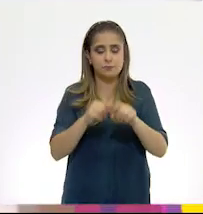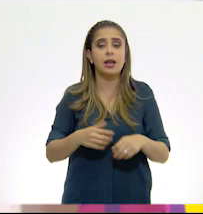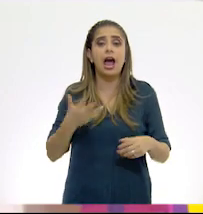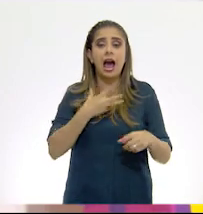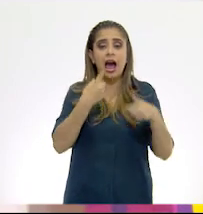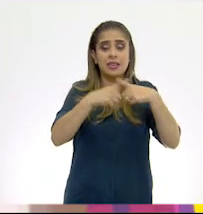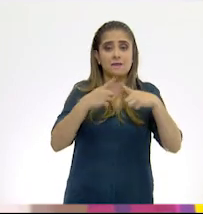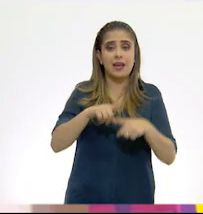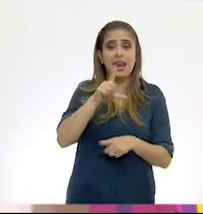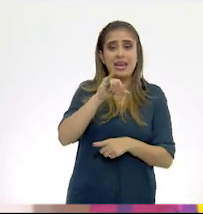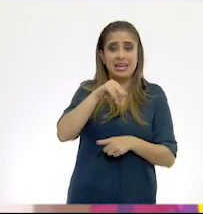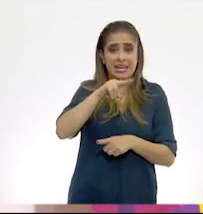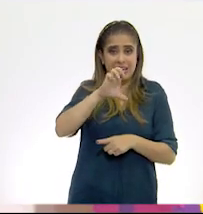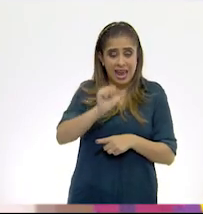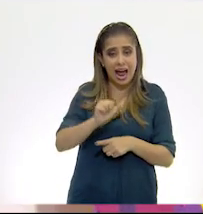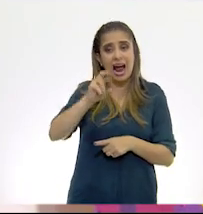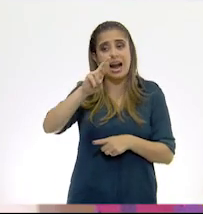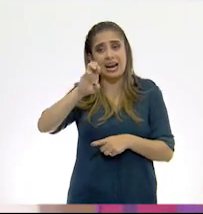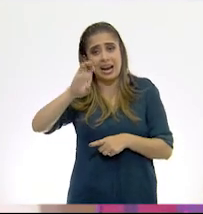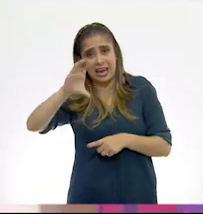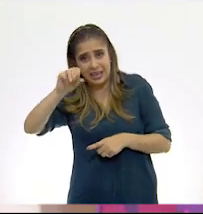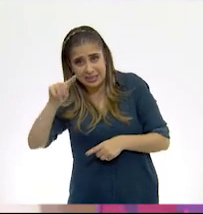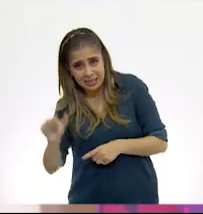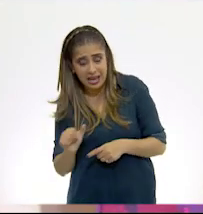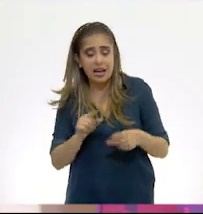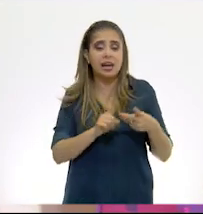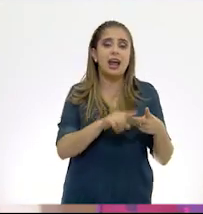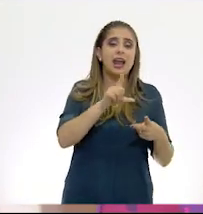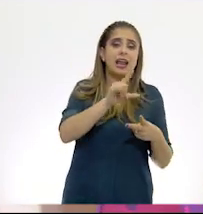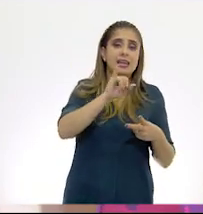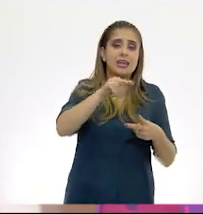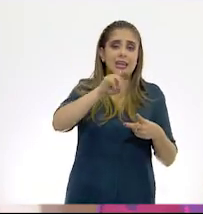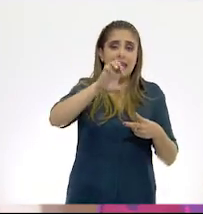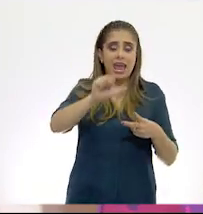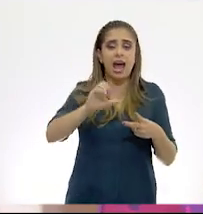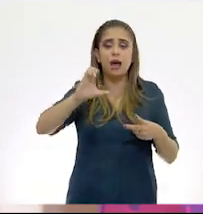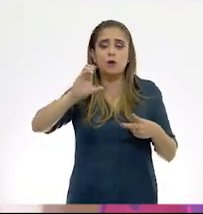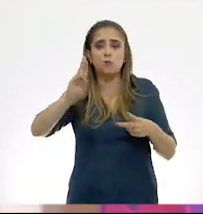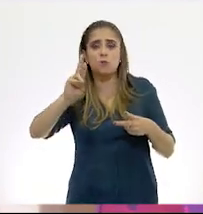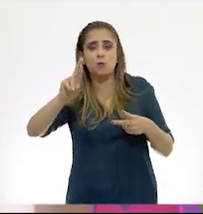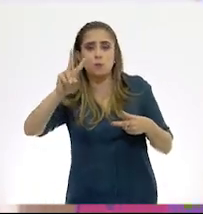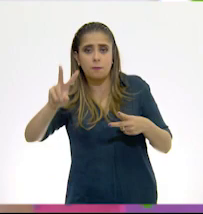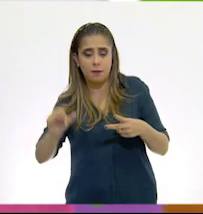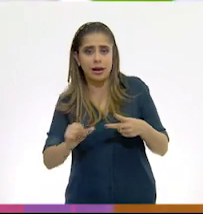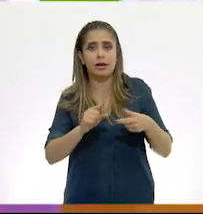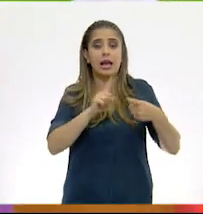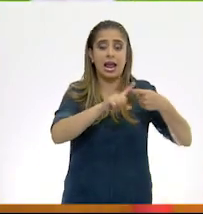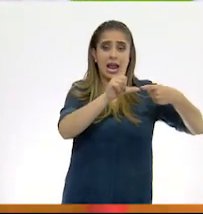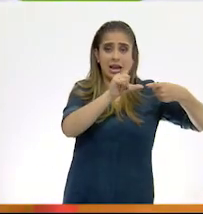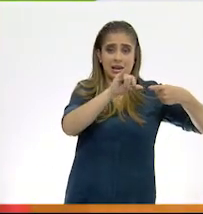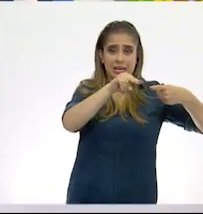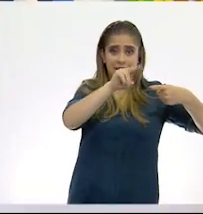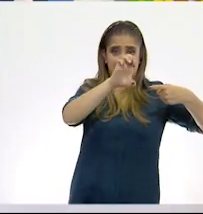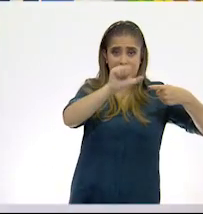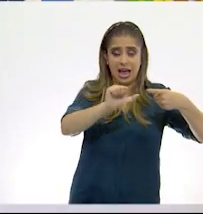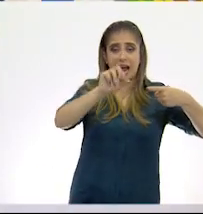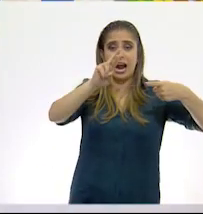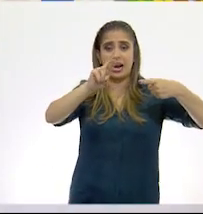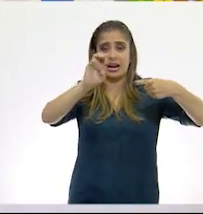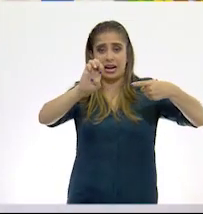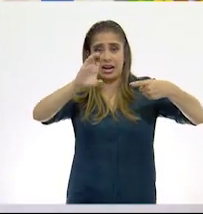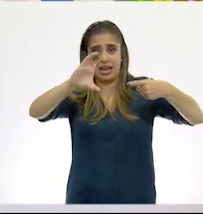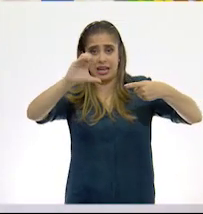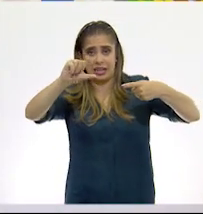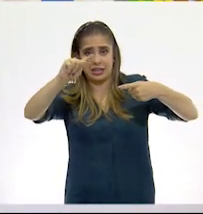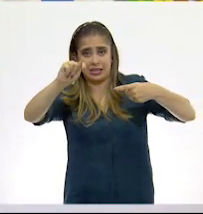son rectas y algunas son curvas. Una línea recta, niñas y niños,